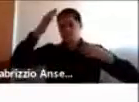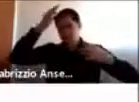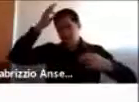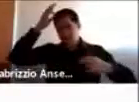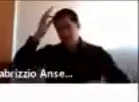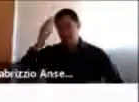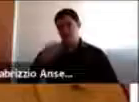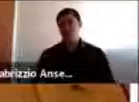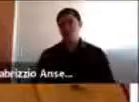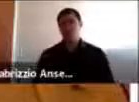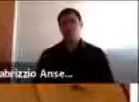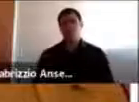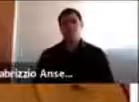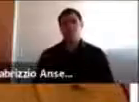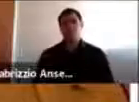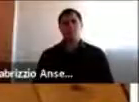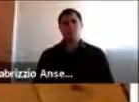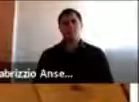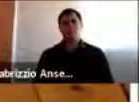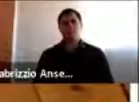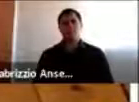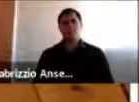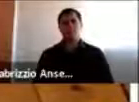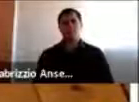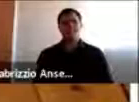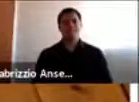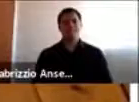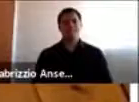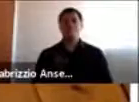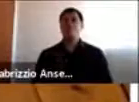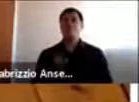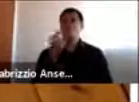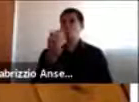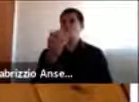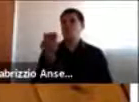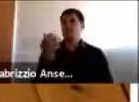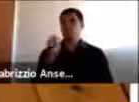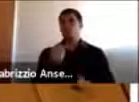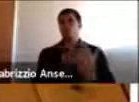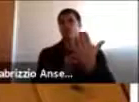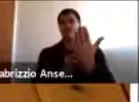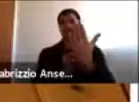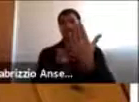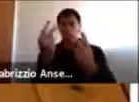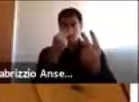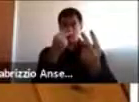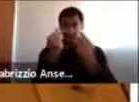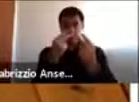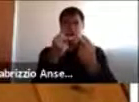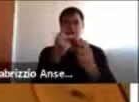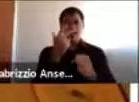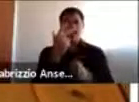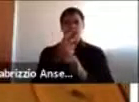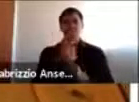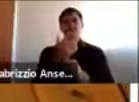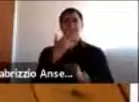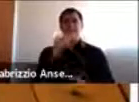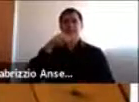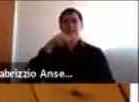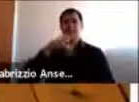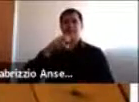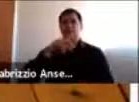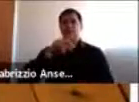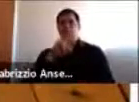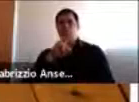inicialmente ahora como ustedes pueden ver aquí hay un nuevo botón de menú dentro del juego en ese botón de